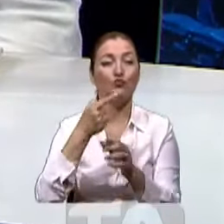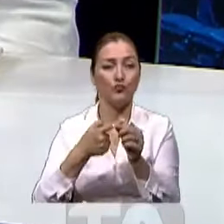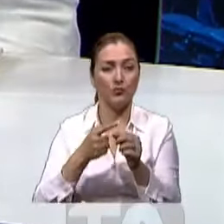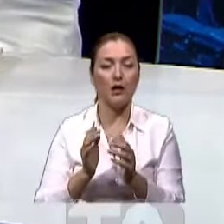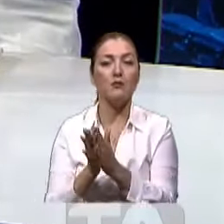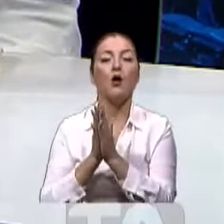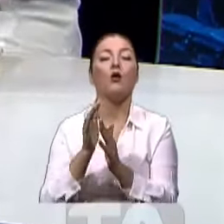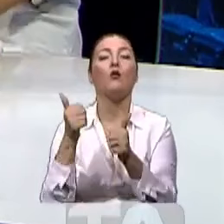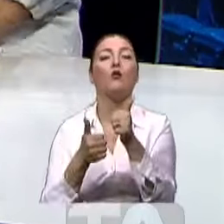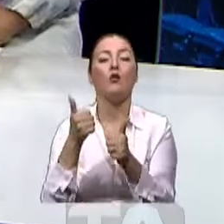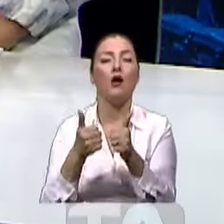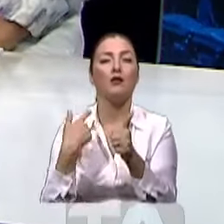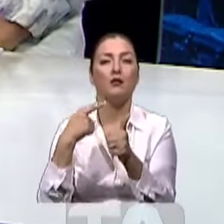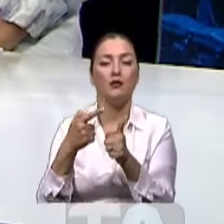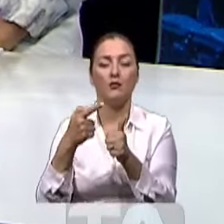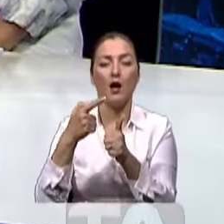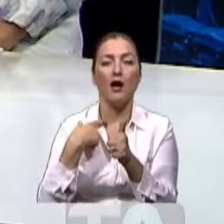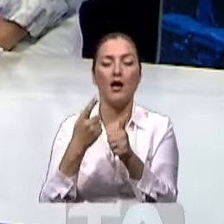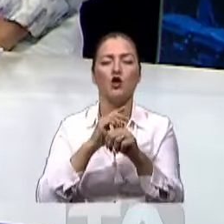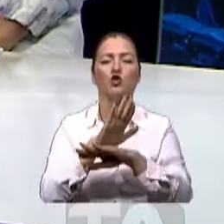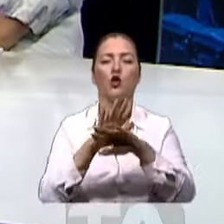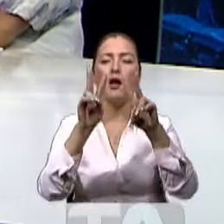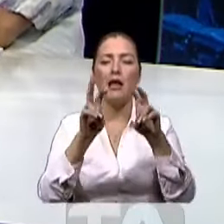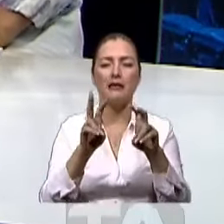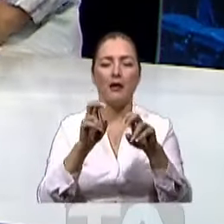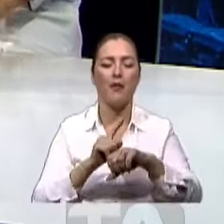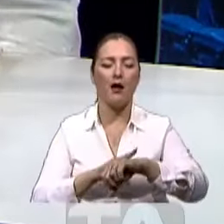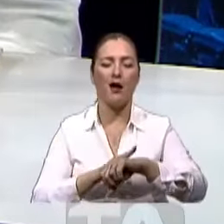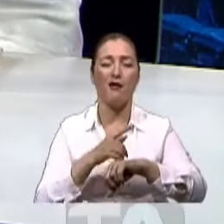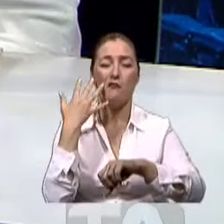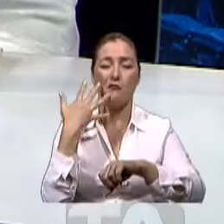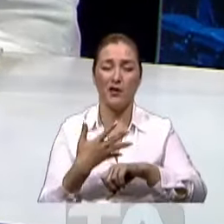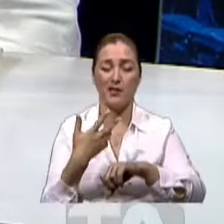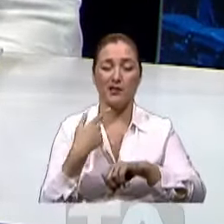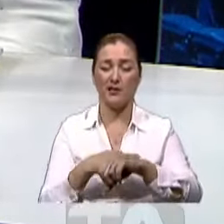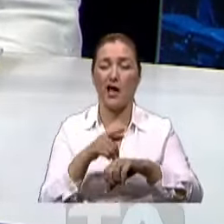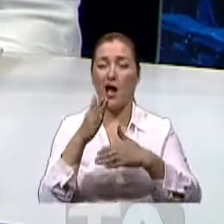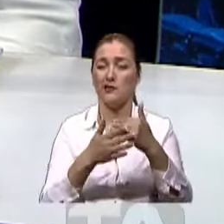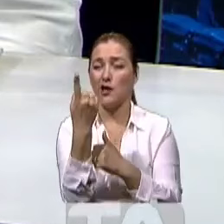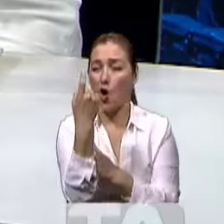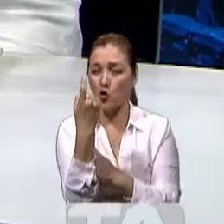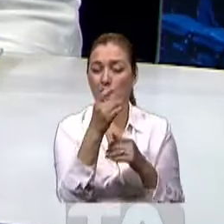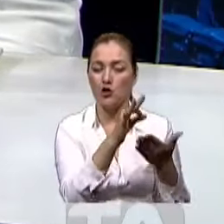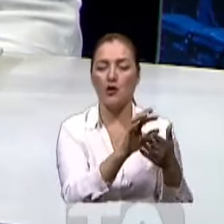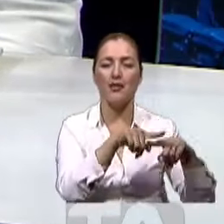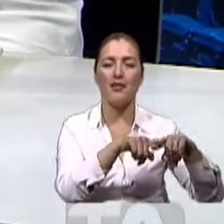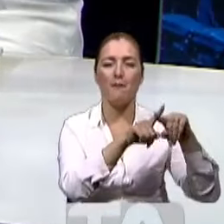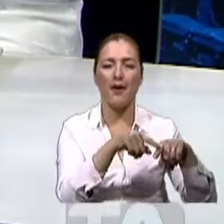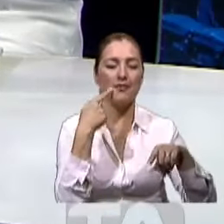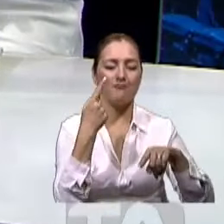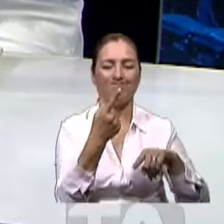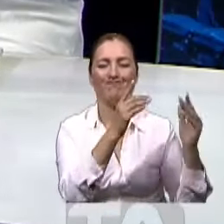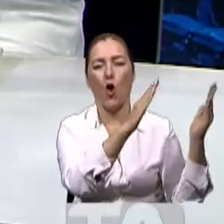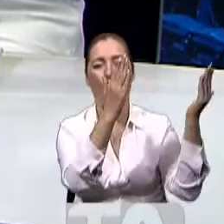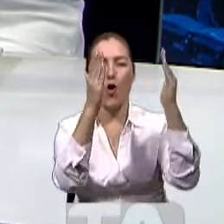los pedidos está una semaforización del toque de queda de acuerdo a la situación de cada zona del país. Y además que